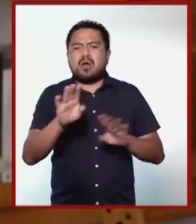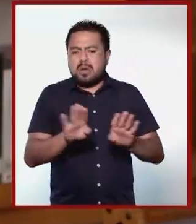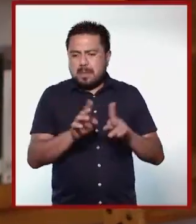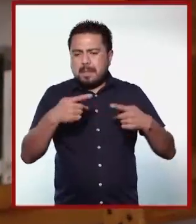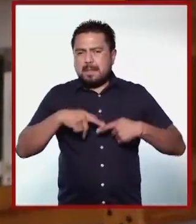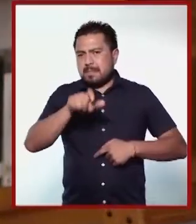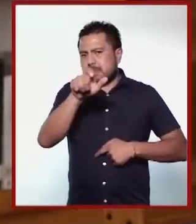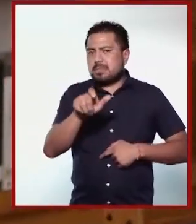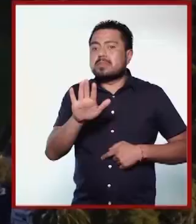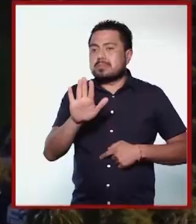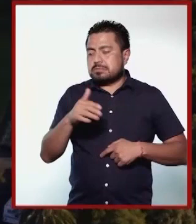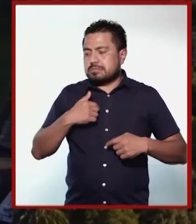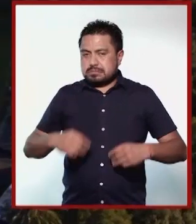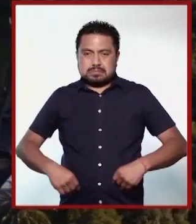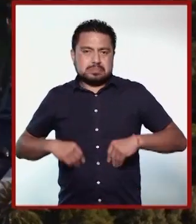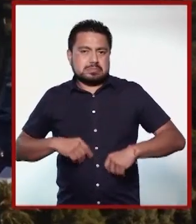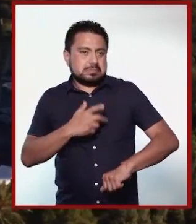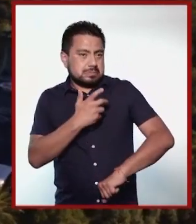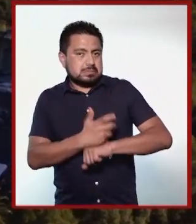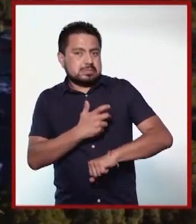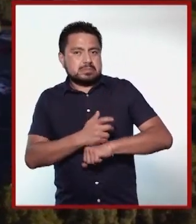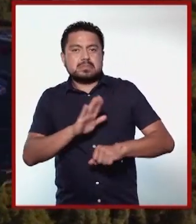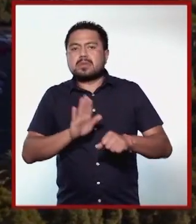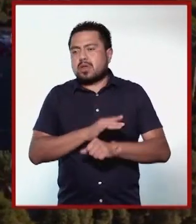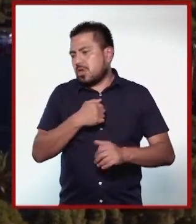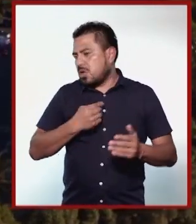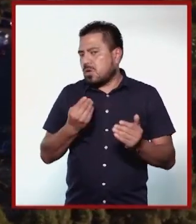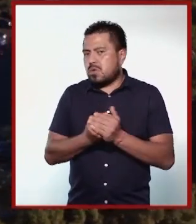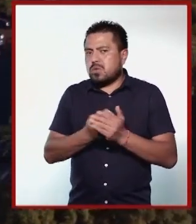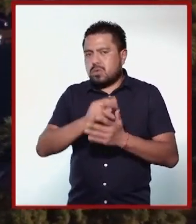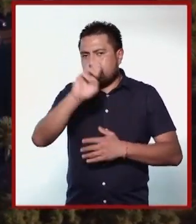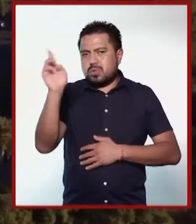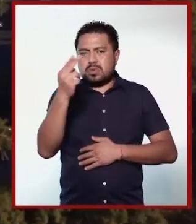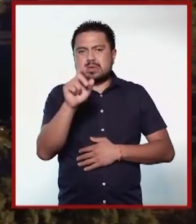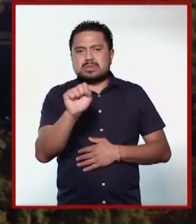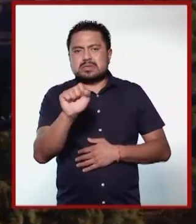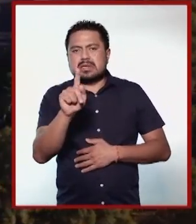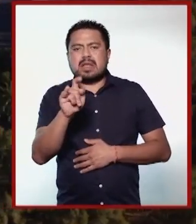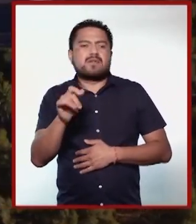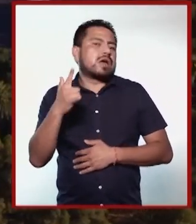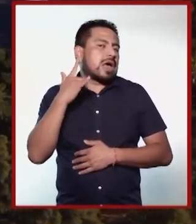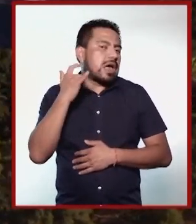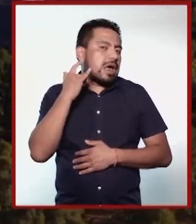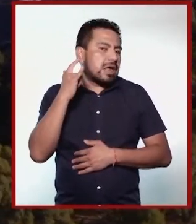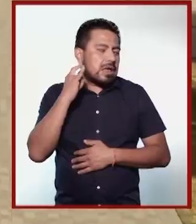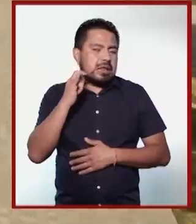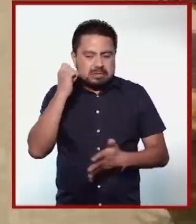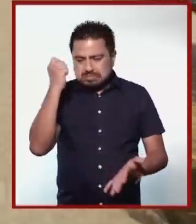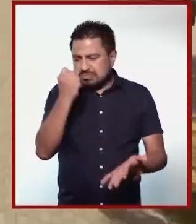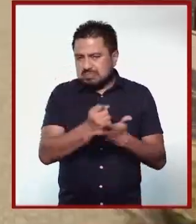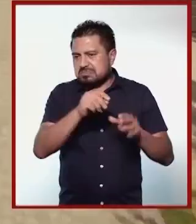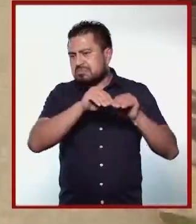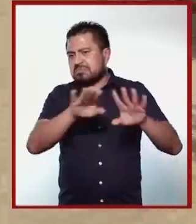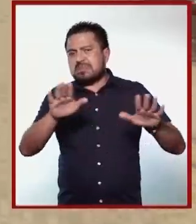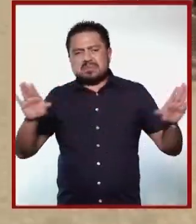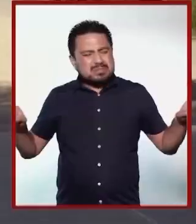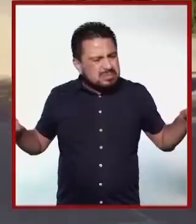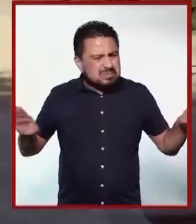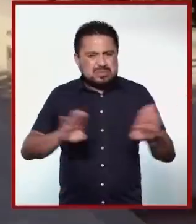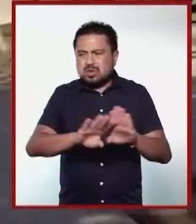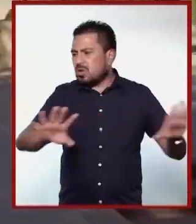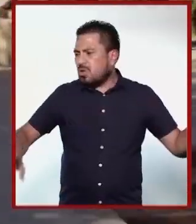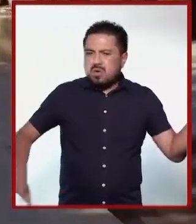persona. Mira, yo estaba viviendo en Estados Unidos porque daba clases en la Universidad de Stanford, en California. Se decretó ahí el encierro